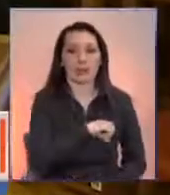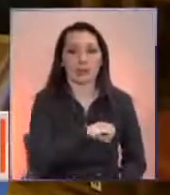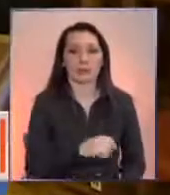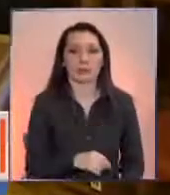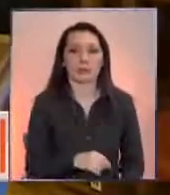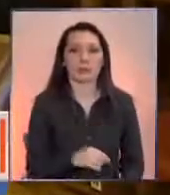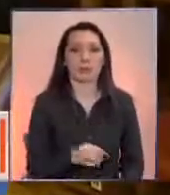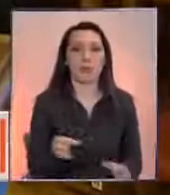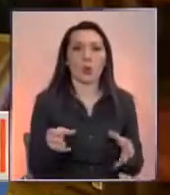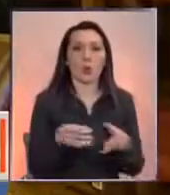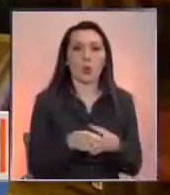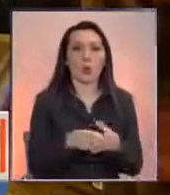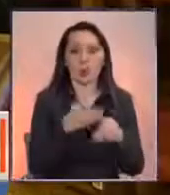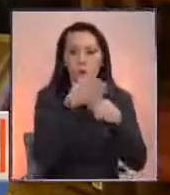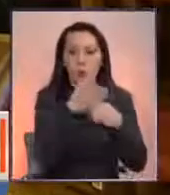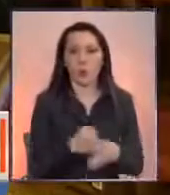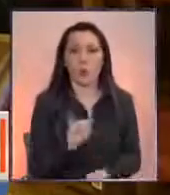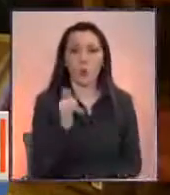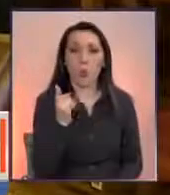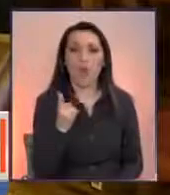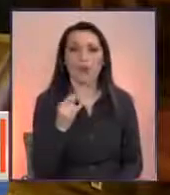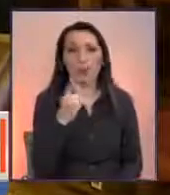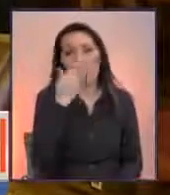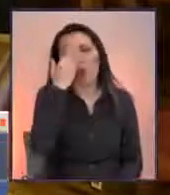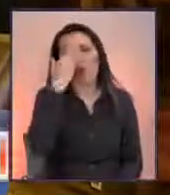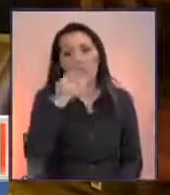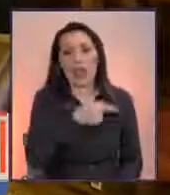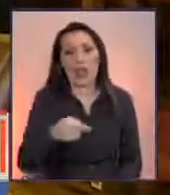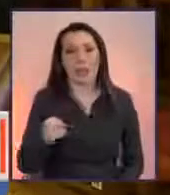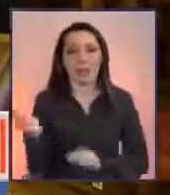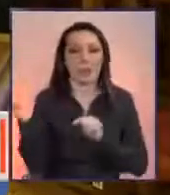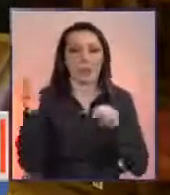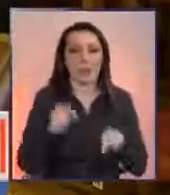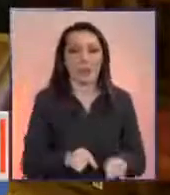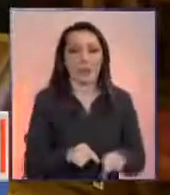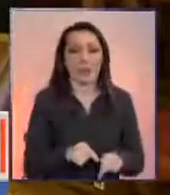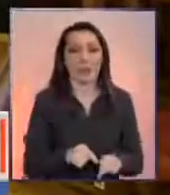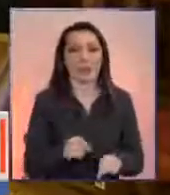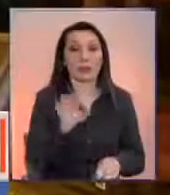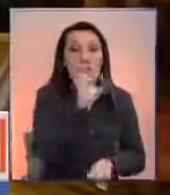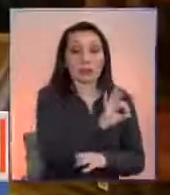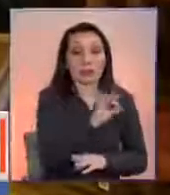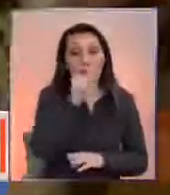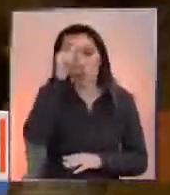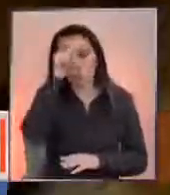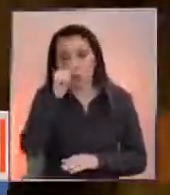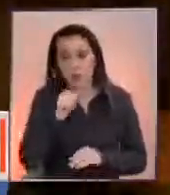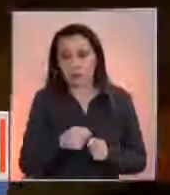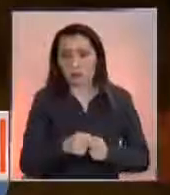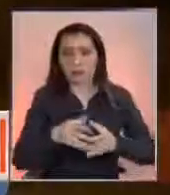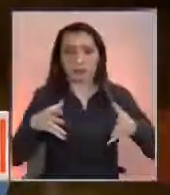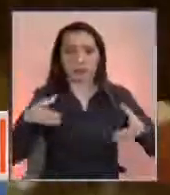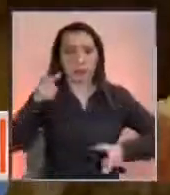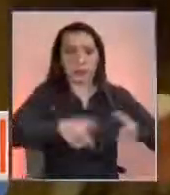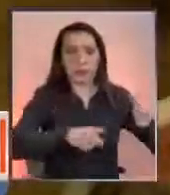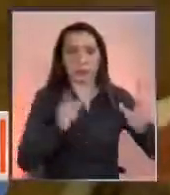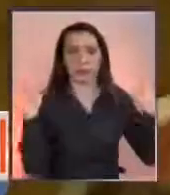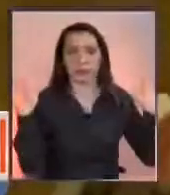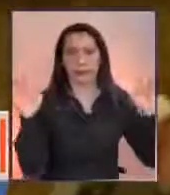los jueves. Tienen un día a la semana para venir. Y el día sábado y domingo, esto se llena.